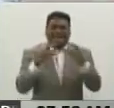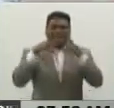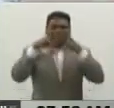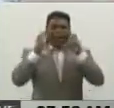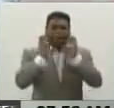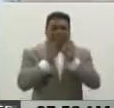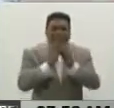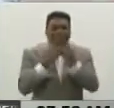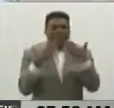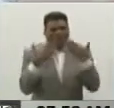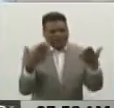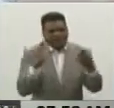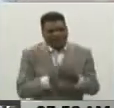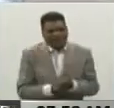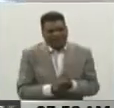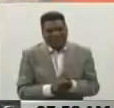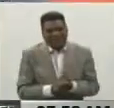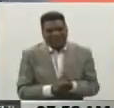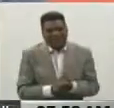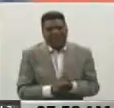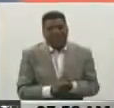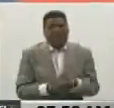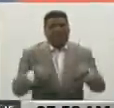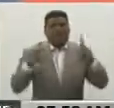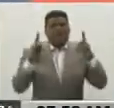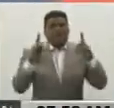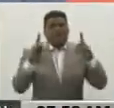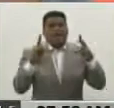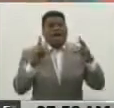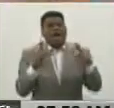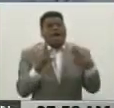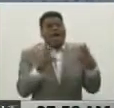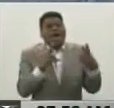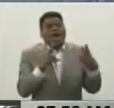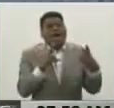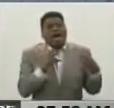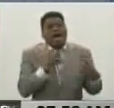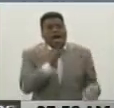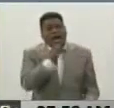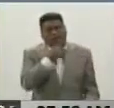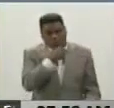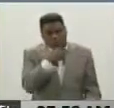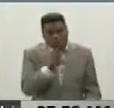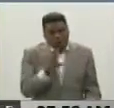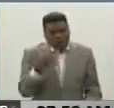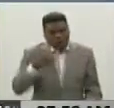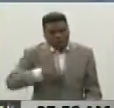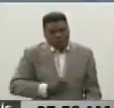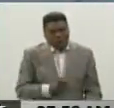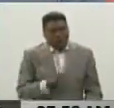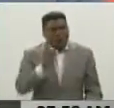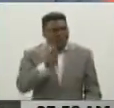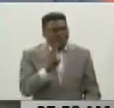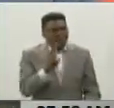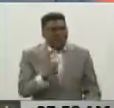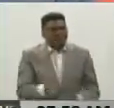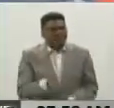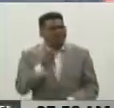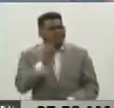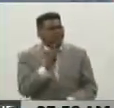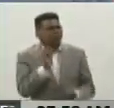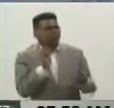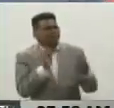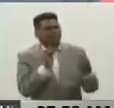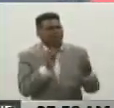de las inscripciones, usted puede a su mamá, a su abuela, a su tío, a su primo, a su hijo, abrir una cuenta en cada una de estas redes sociales y comience a tener una visión crítica. No es